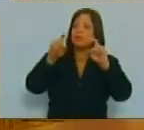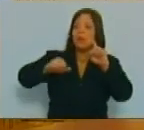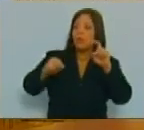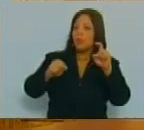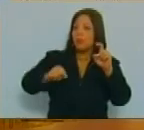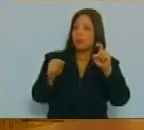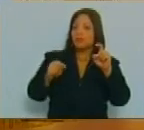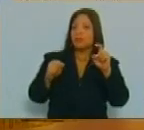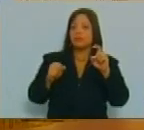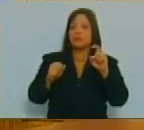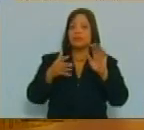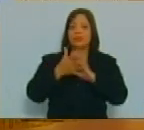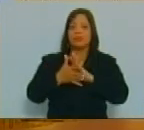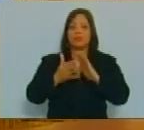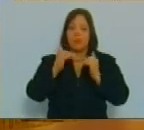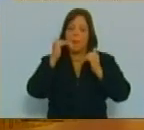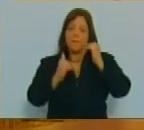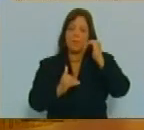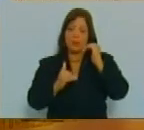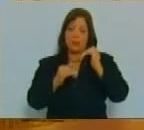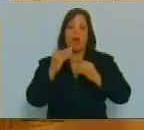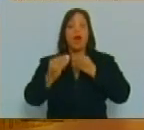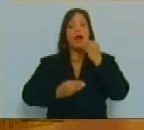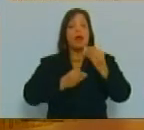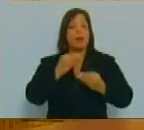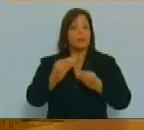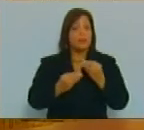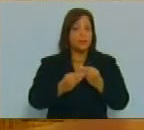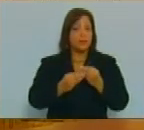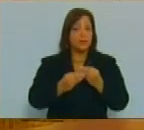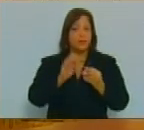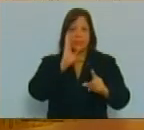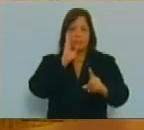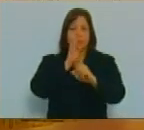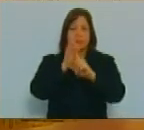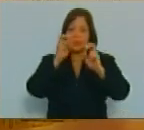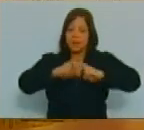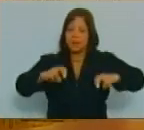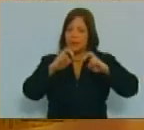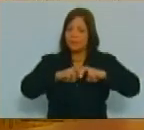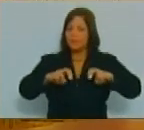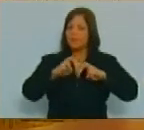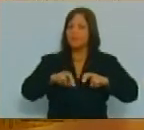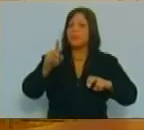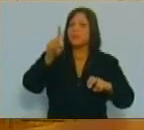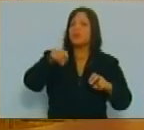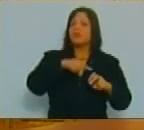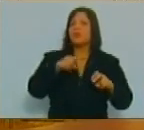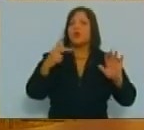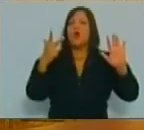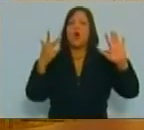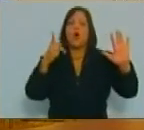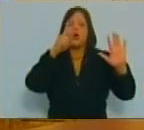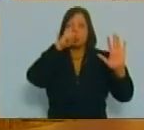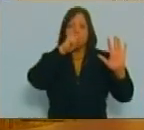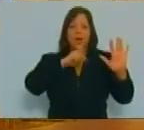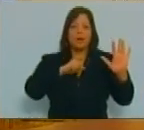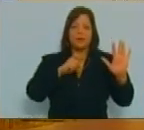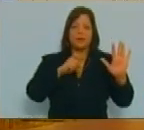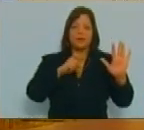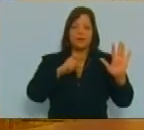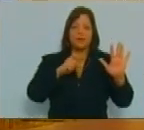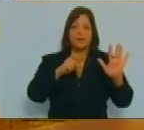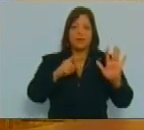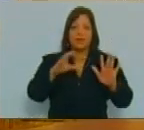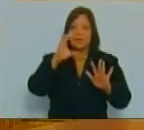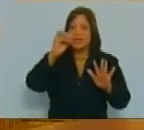policía en delito menos grave que lo estamos haciendo para que dirían esa investigación de cuyas penas no exceden de ocho años y dejar al